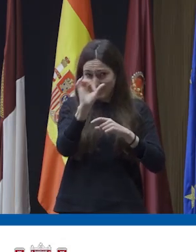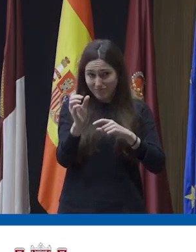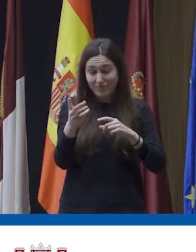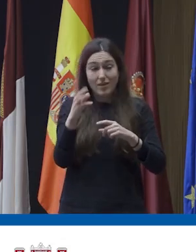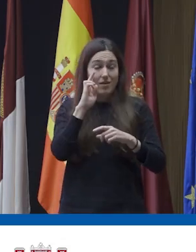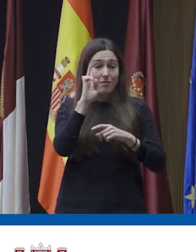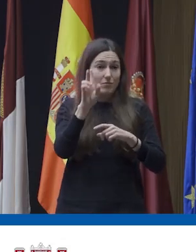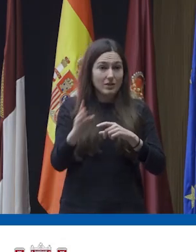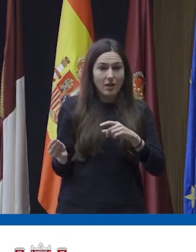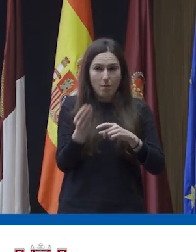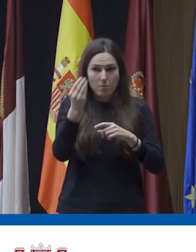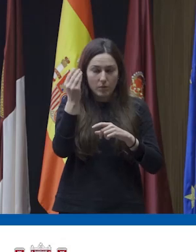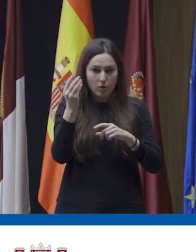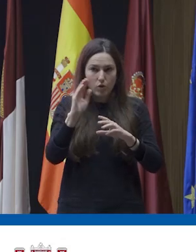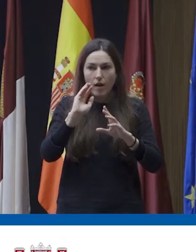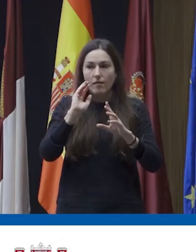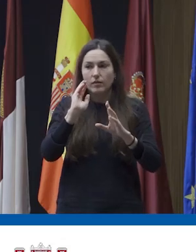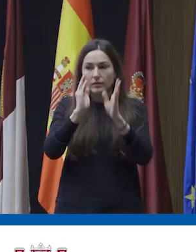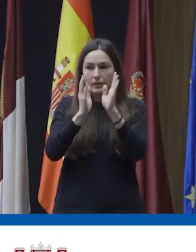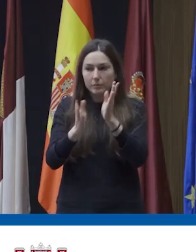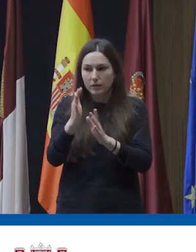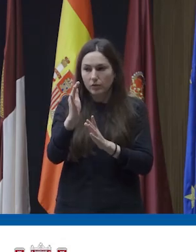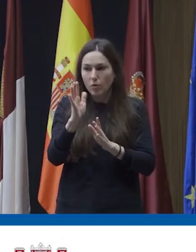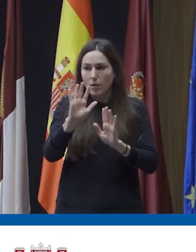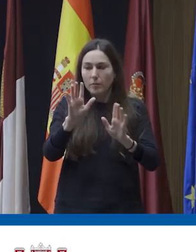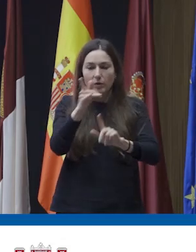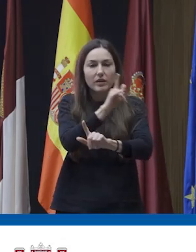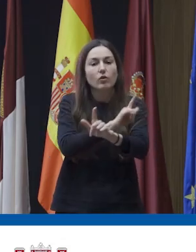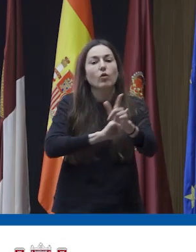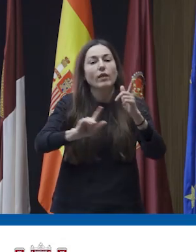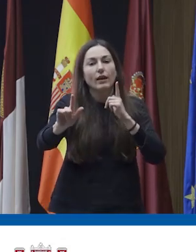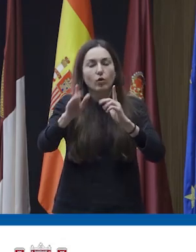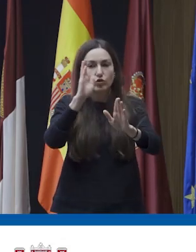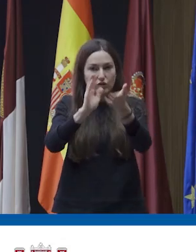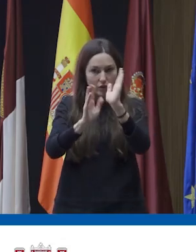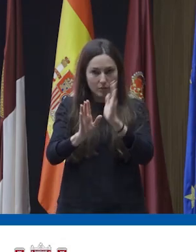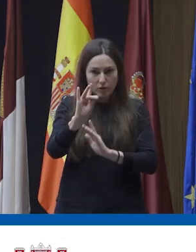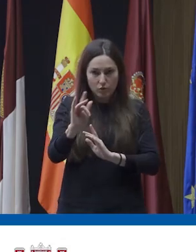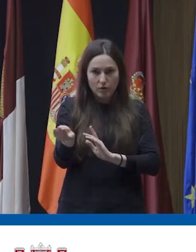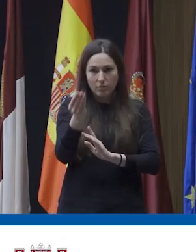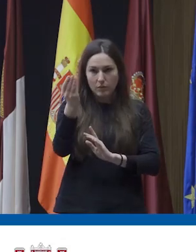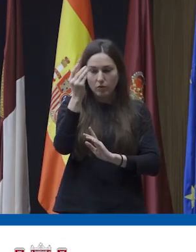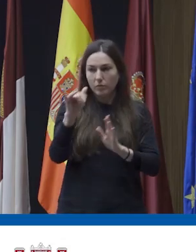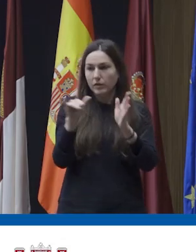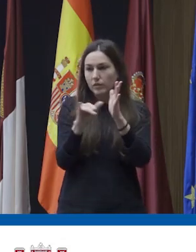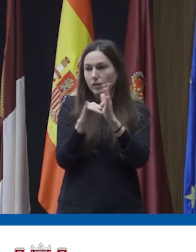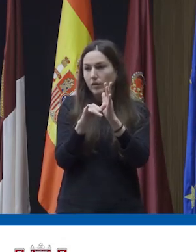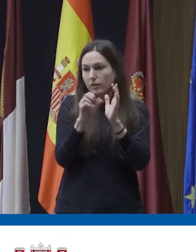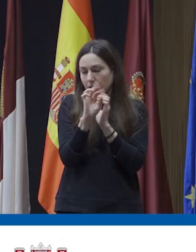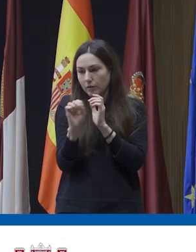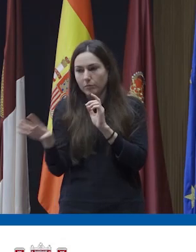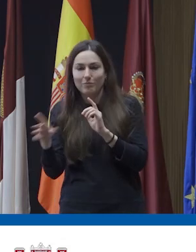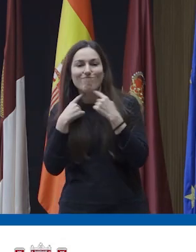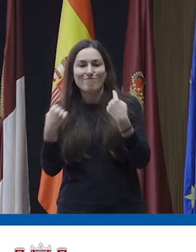perdido más visión en uno que en otro. Me han dicho que de lejos he corregido, de lejos, o sea, de cerca he perdido